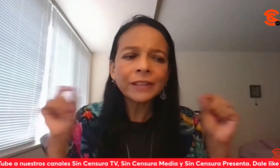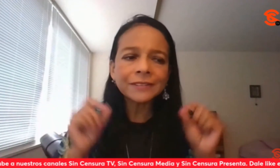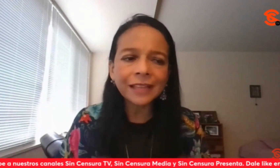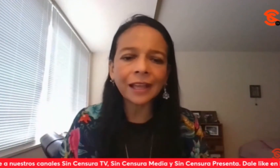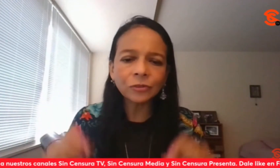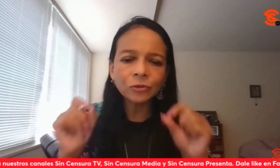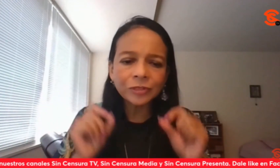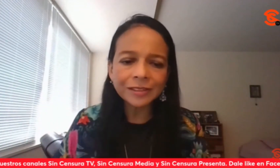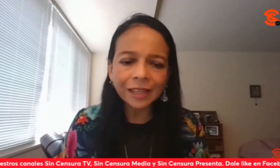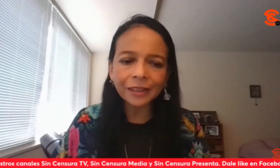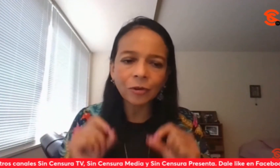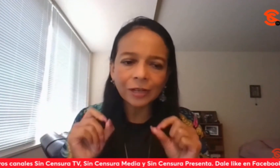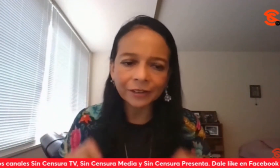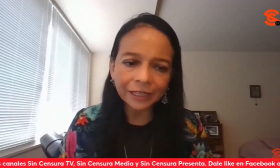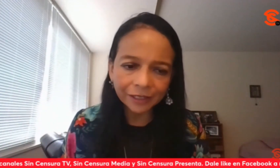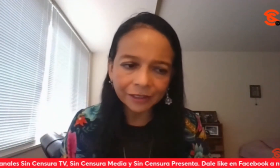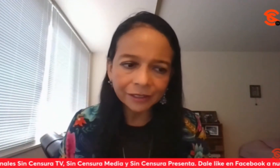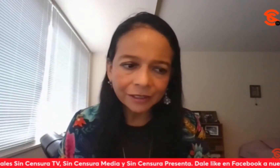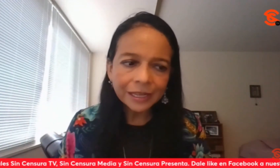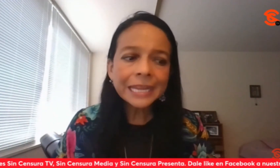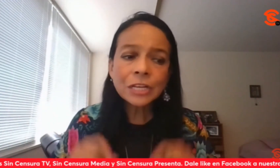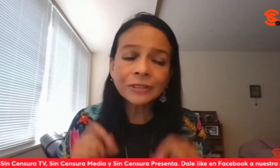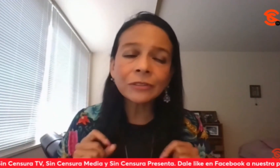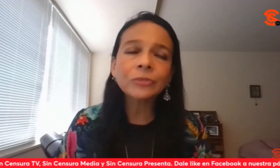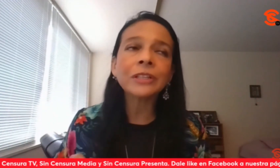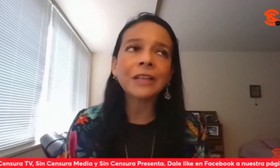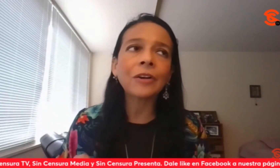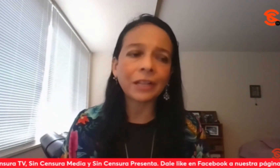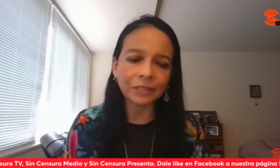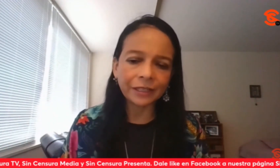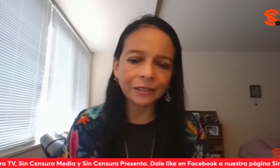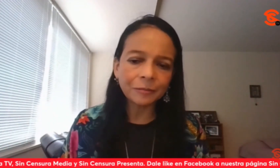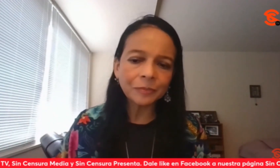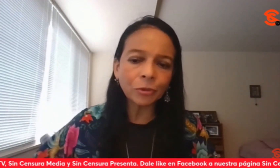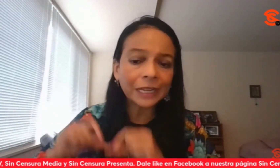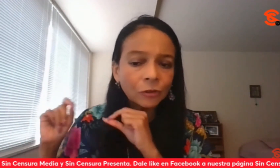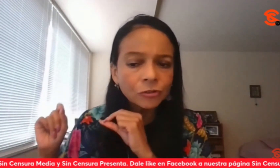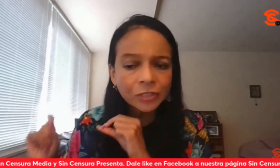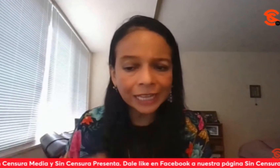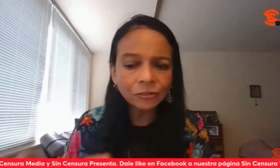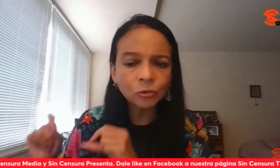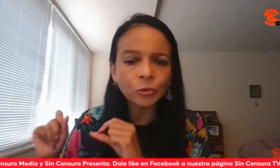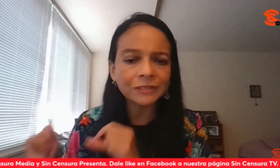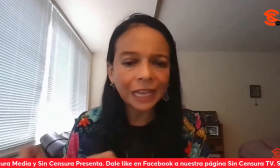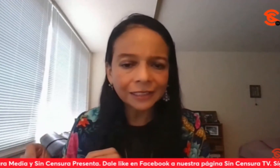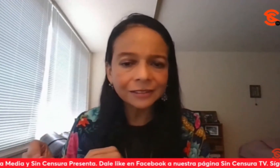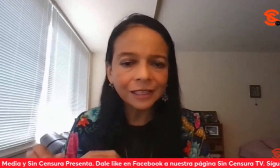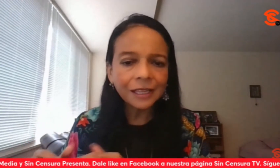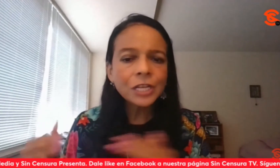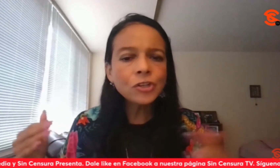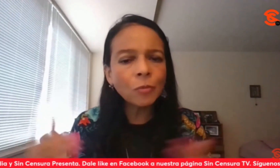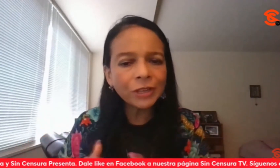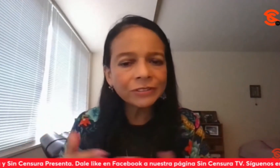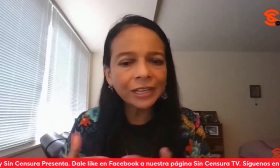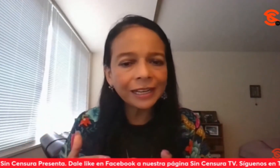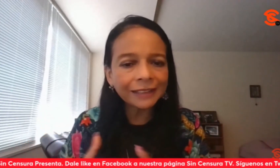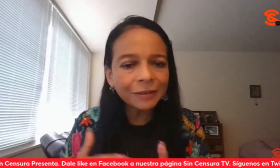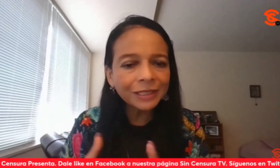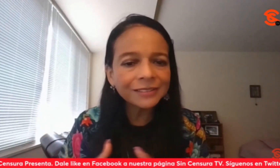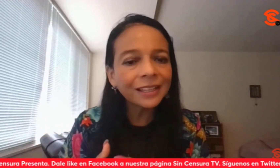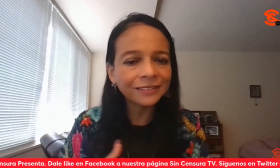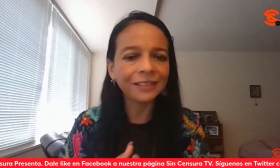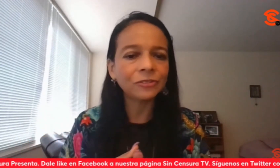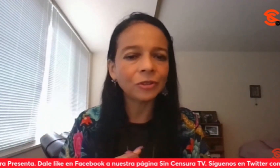no está sustentada con la realidad. Y no está sustentada con la realidad porque los casos judiciales no muestran